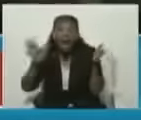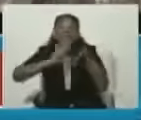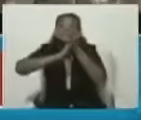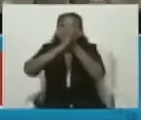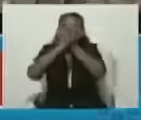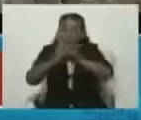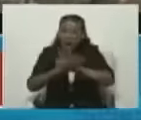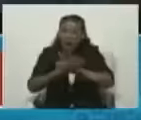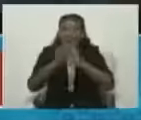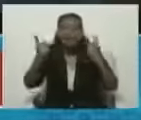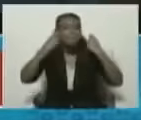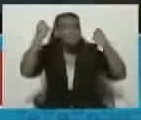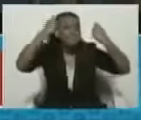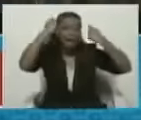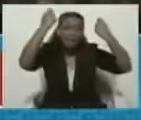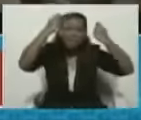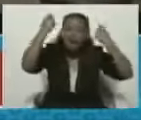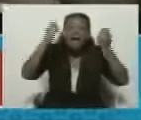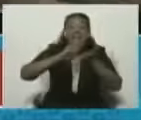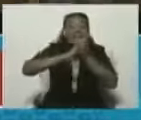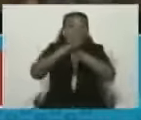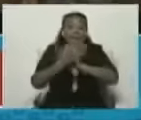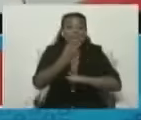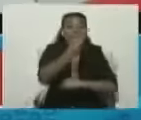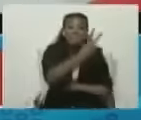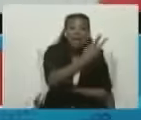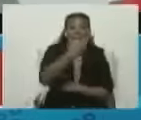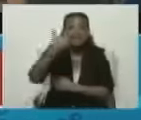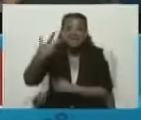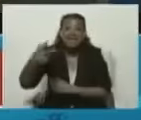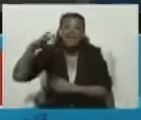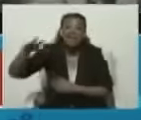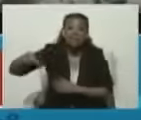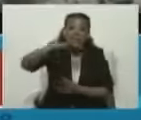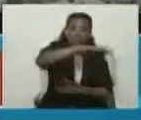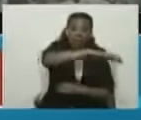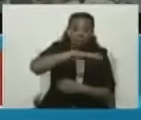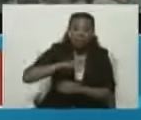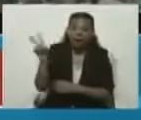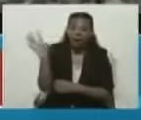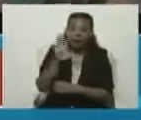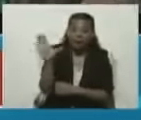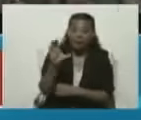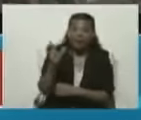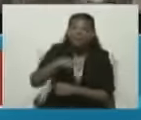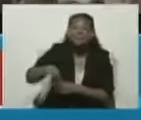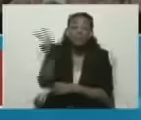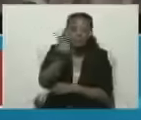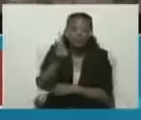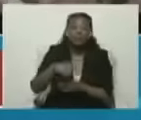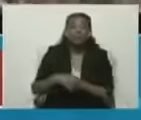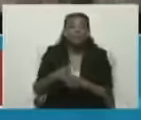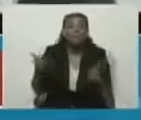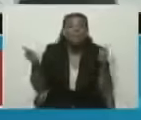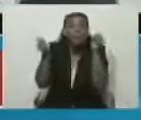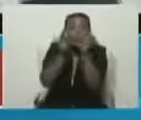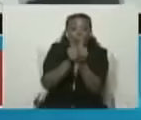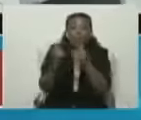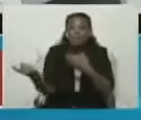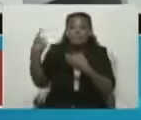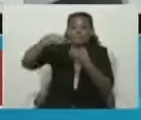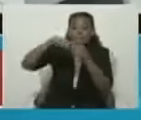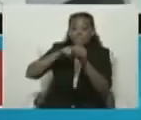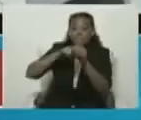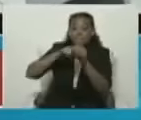cierres multitudinarios en los 23 estados del país. Ya hemos ido con el candidato presidente